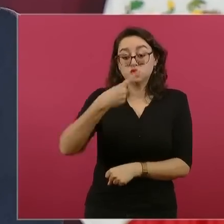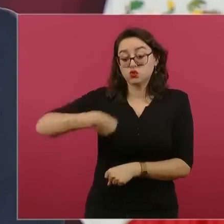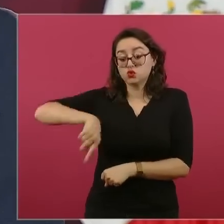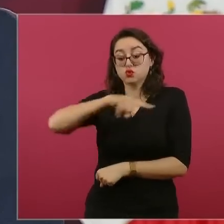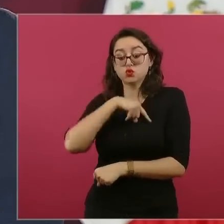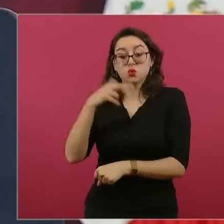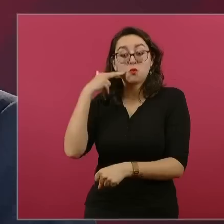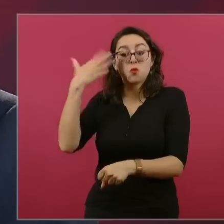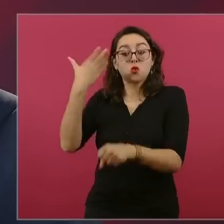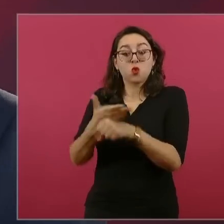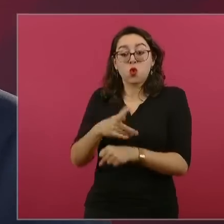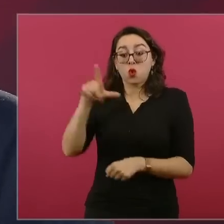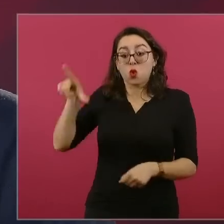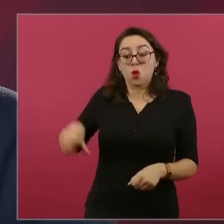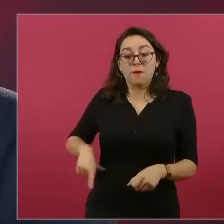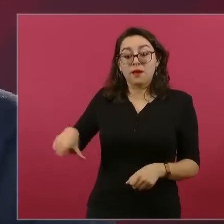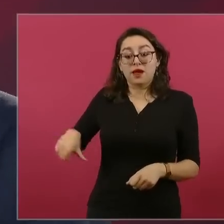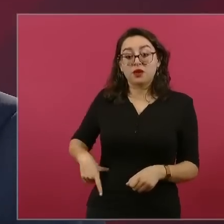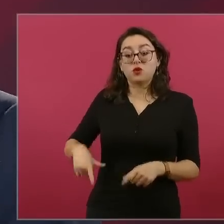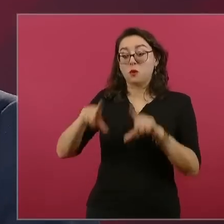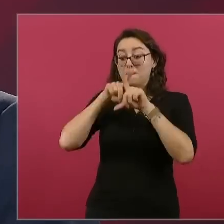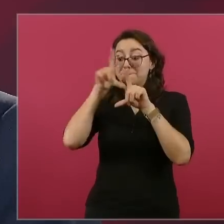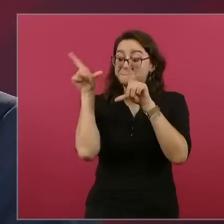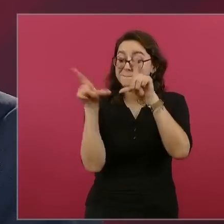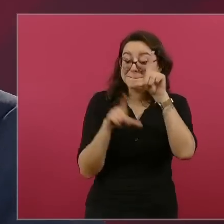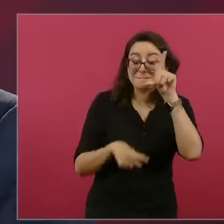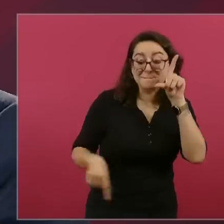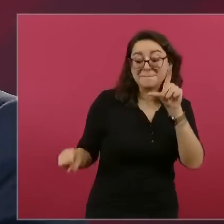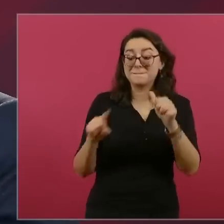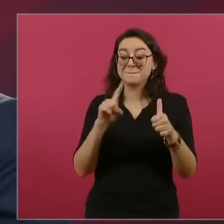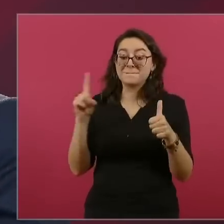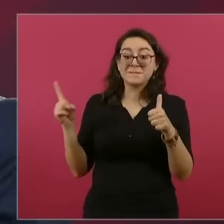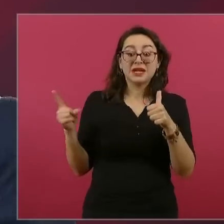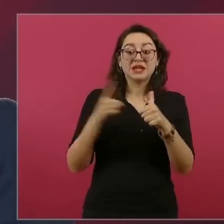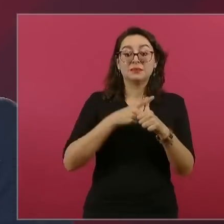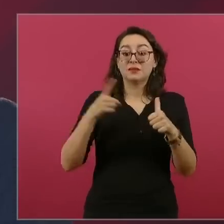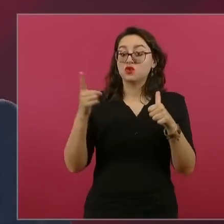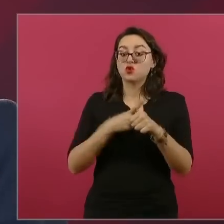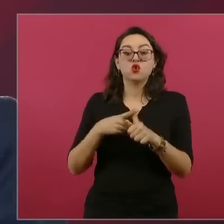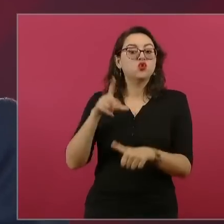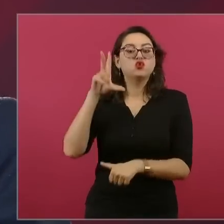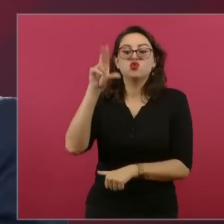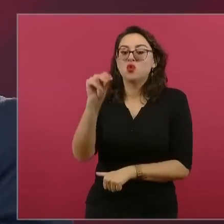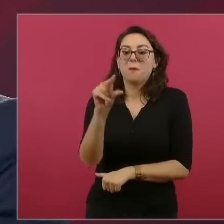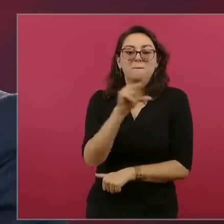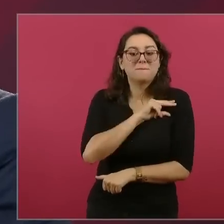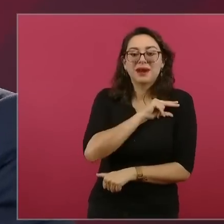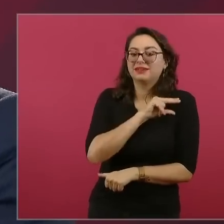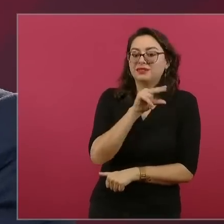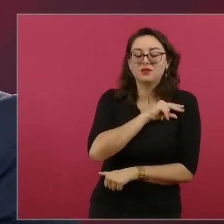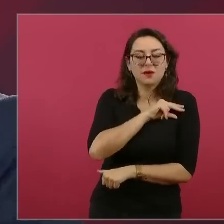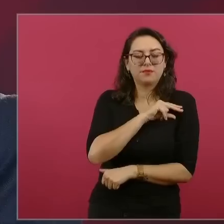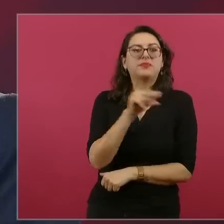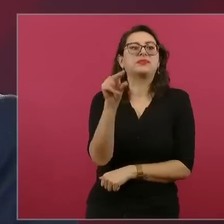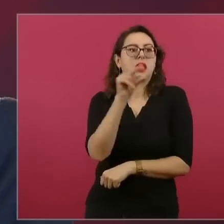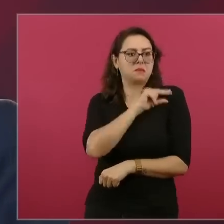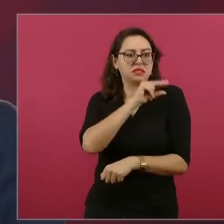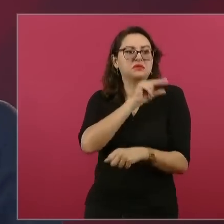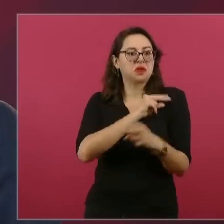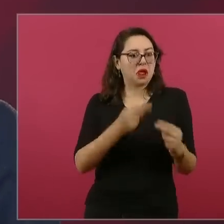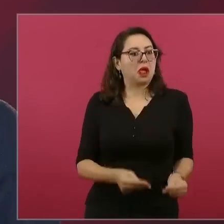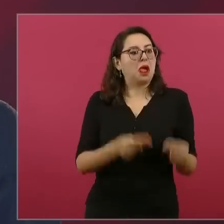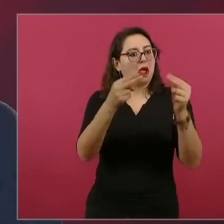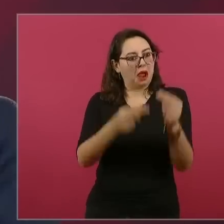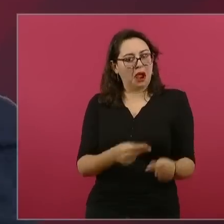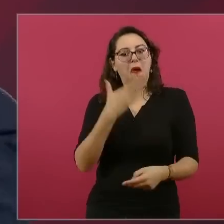se hagan jugosos negocios para particulares y malos negocios para